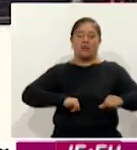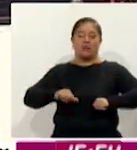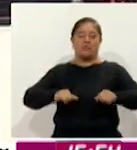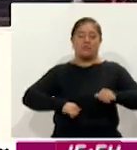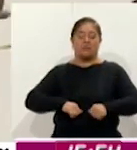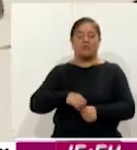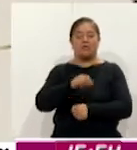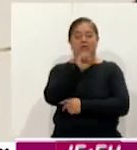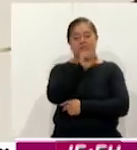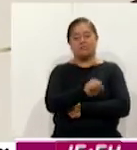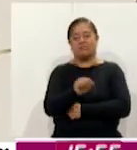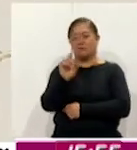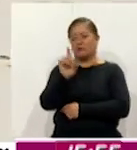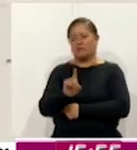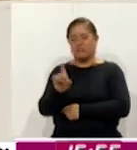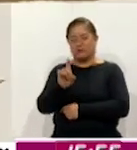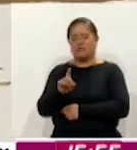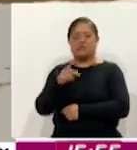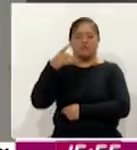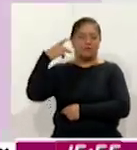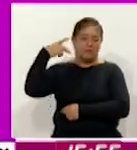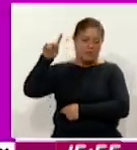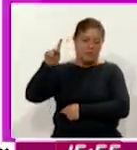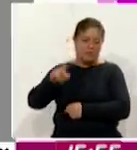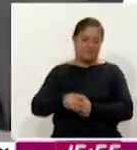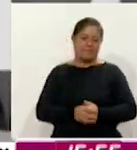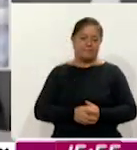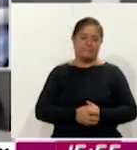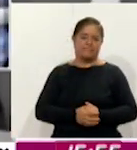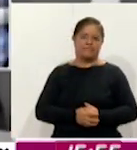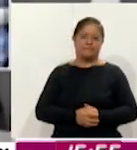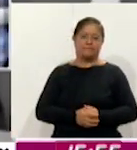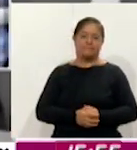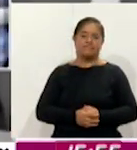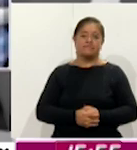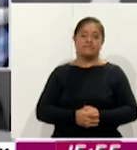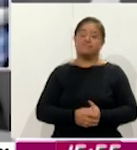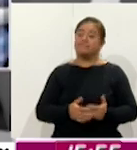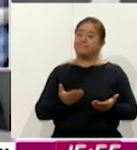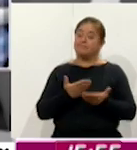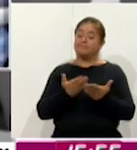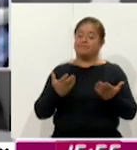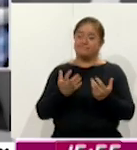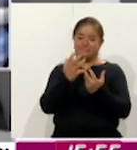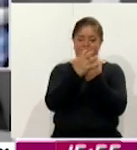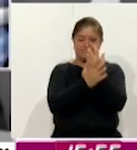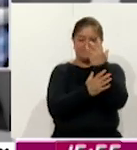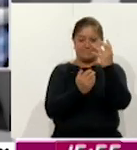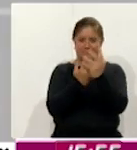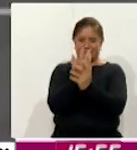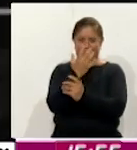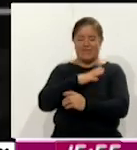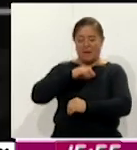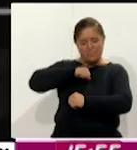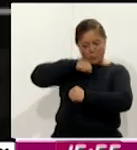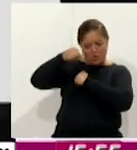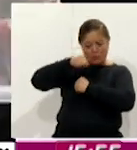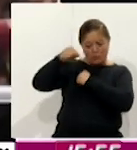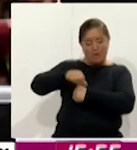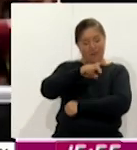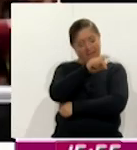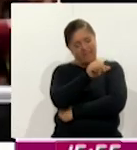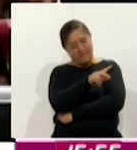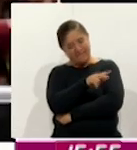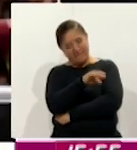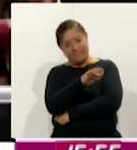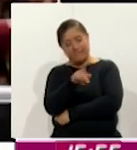la unidad deportiva de la localidad. Y ahora tomemos los guantes porque vamos a hablar de boxeo. David Potrero, protagonista de la